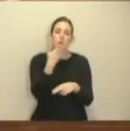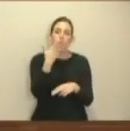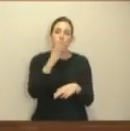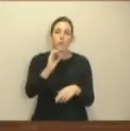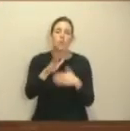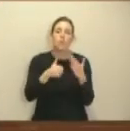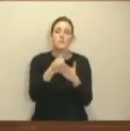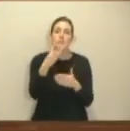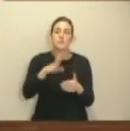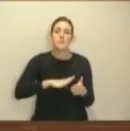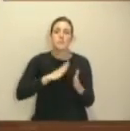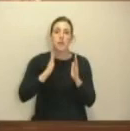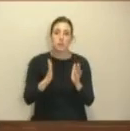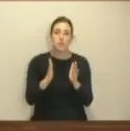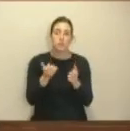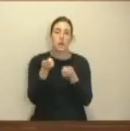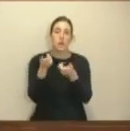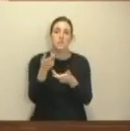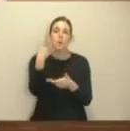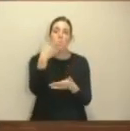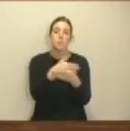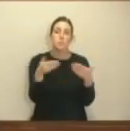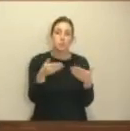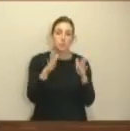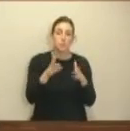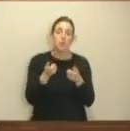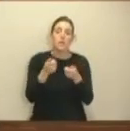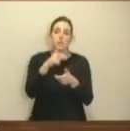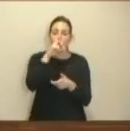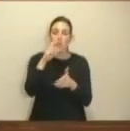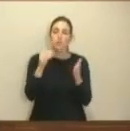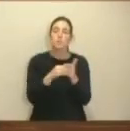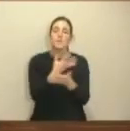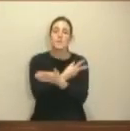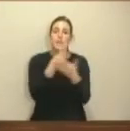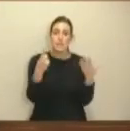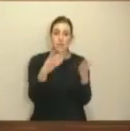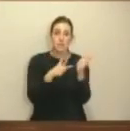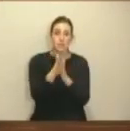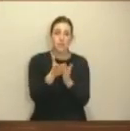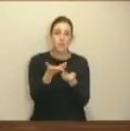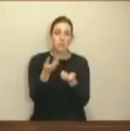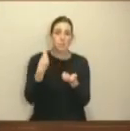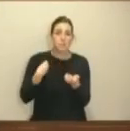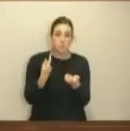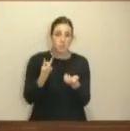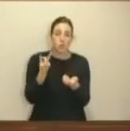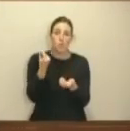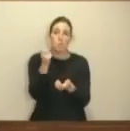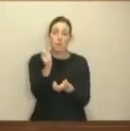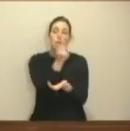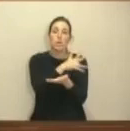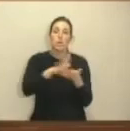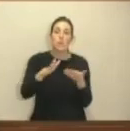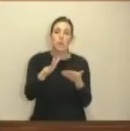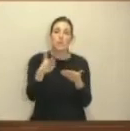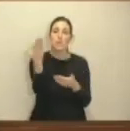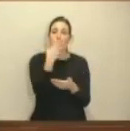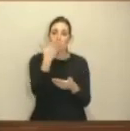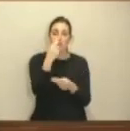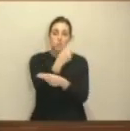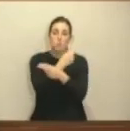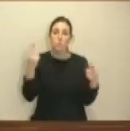van a gastar 4 millones, pero se los van a gastar en 2016. Y eso es lo que cuesta la gratuidad de las escuelas públicas de 0 a 3 años. En un presupuesto de